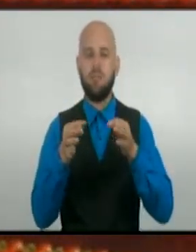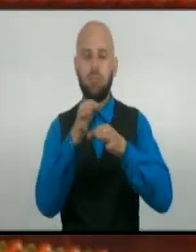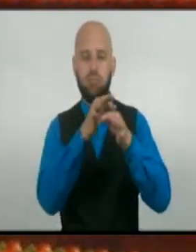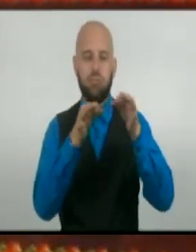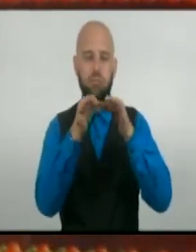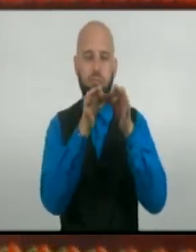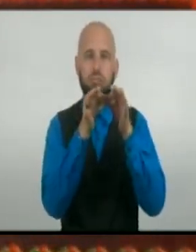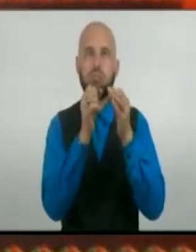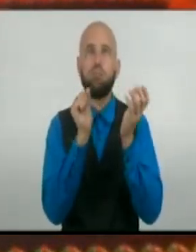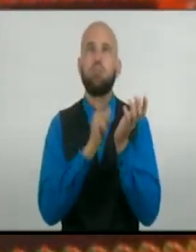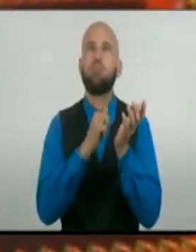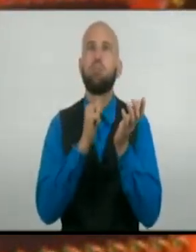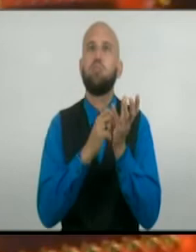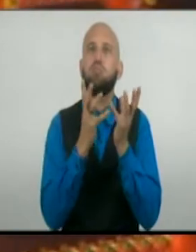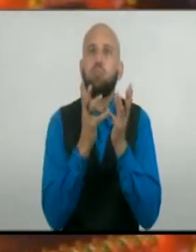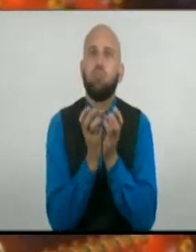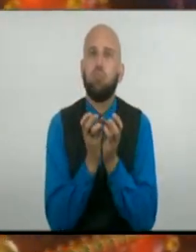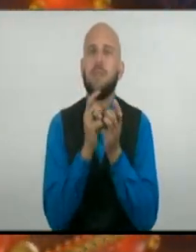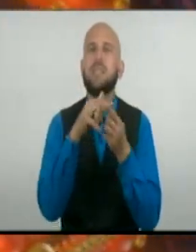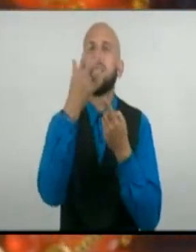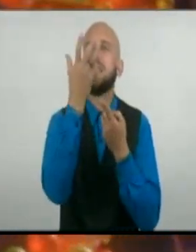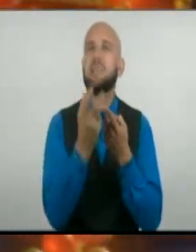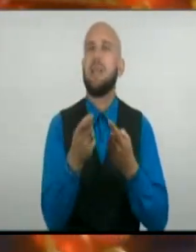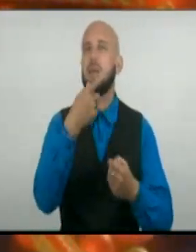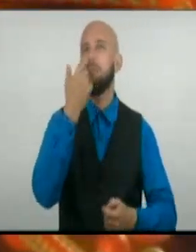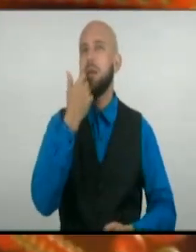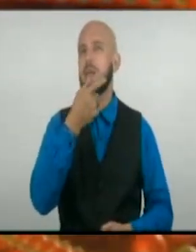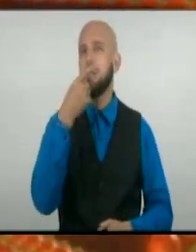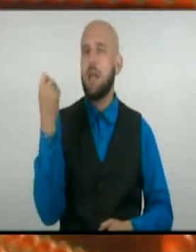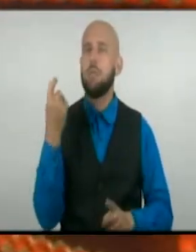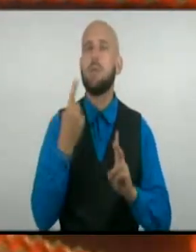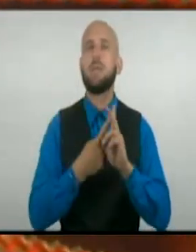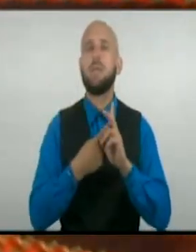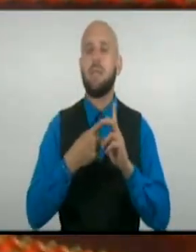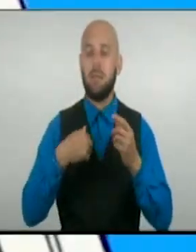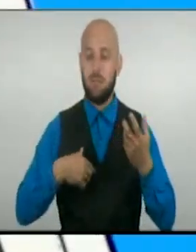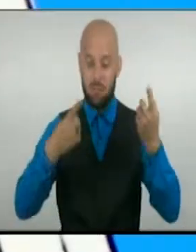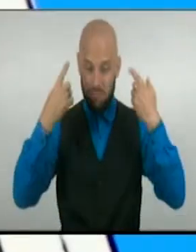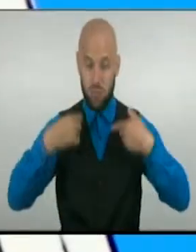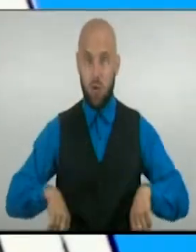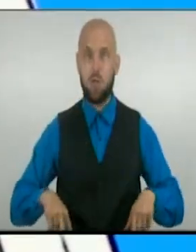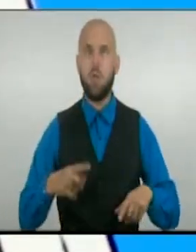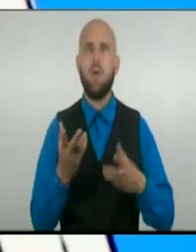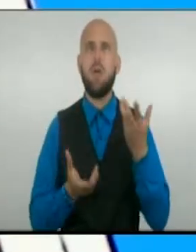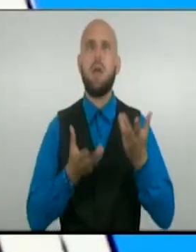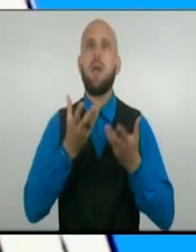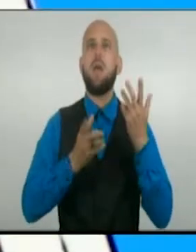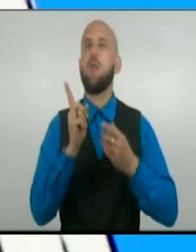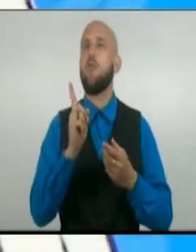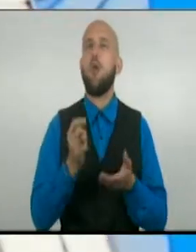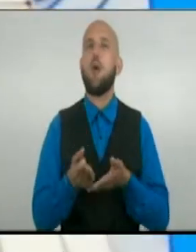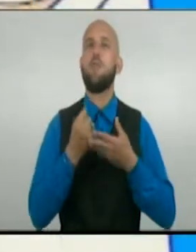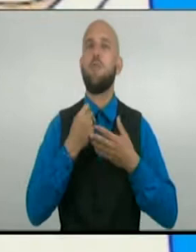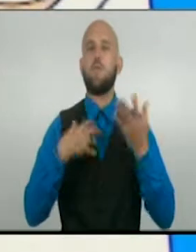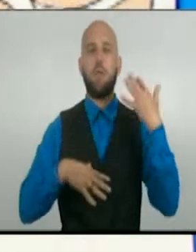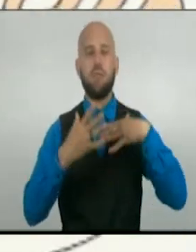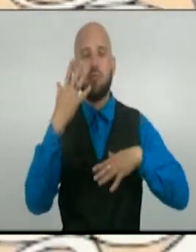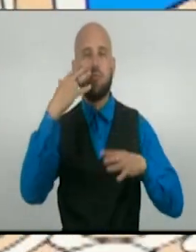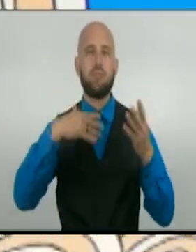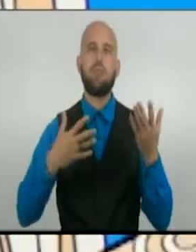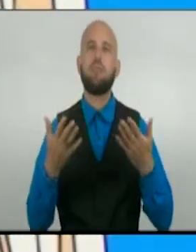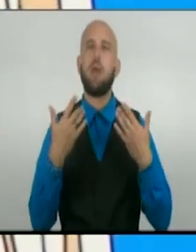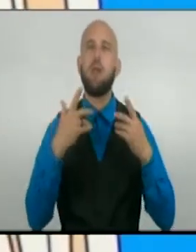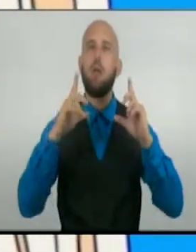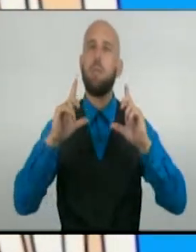formar coágulos a la vez sirve para regular la temperatura corporal las células de la sangre se producen en la